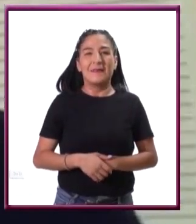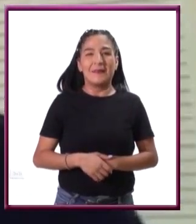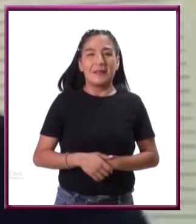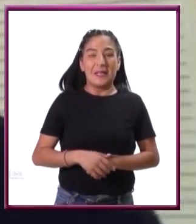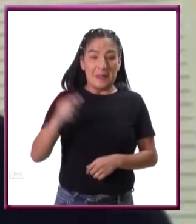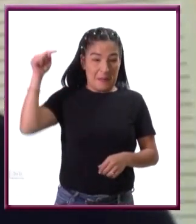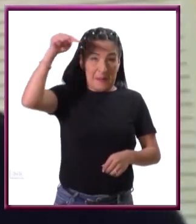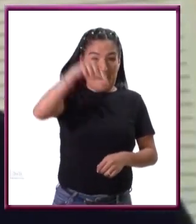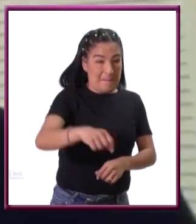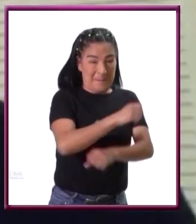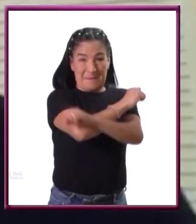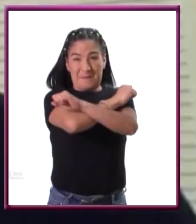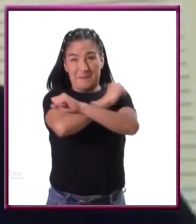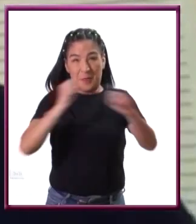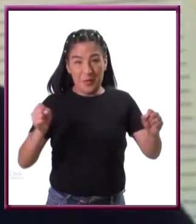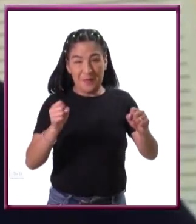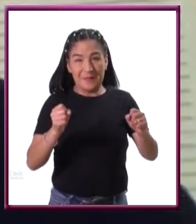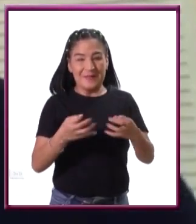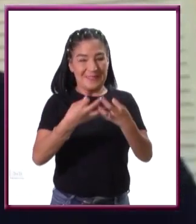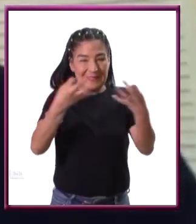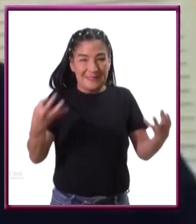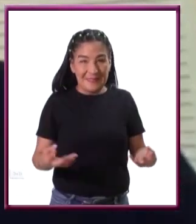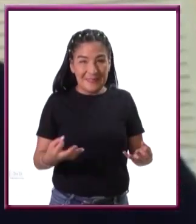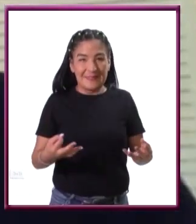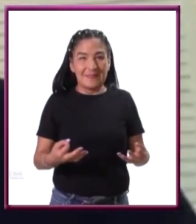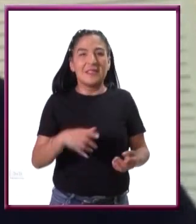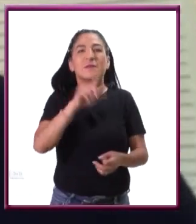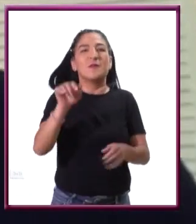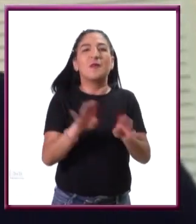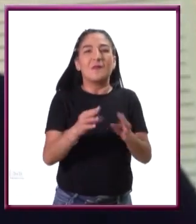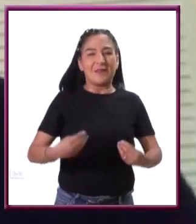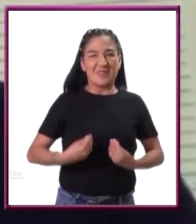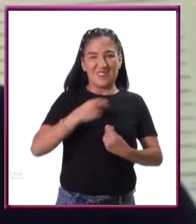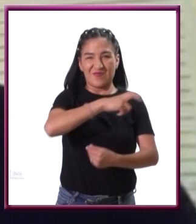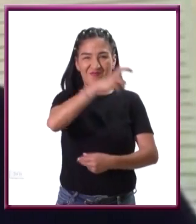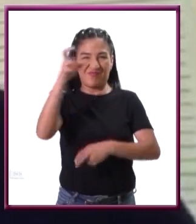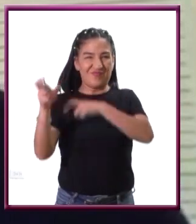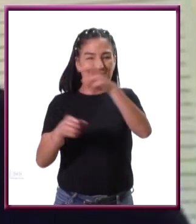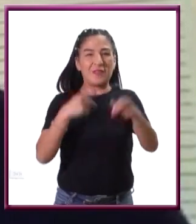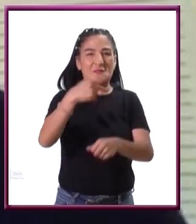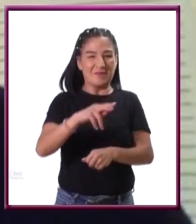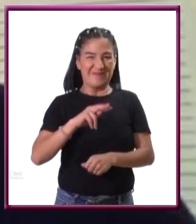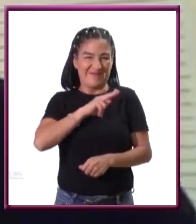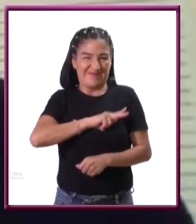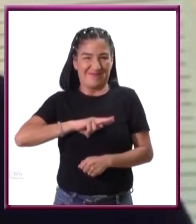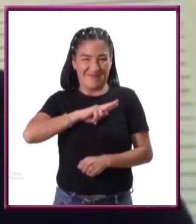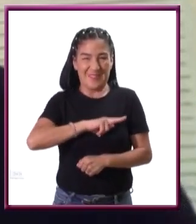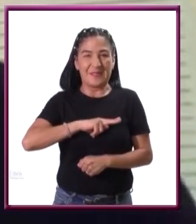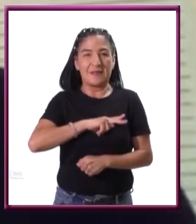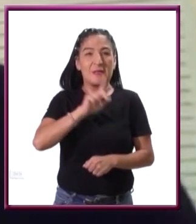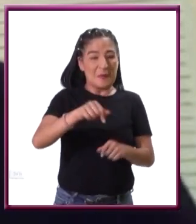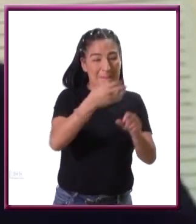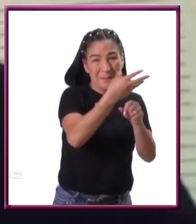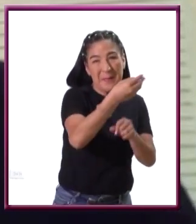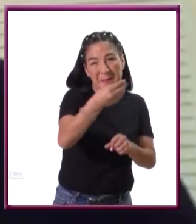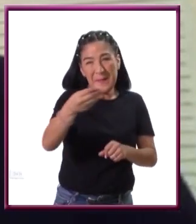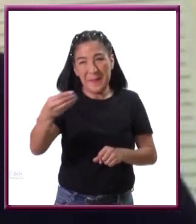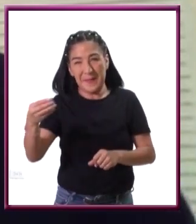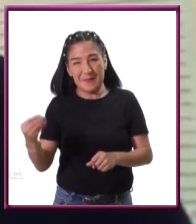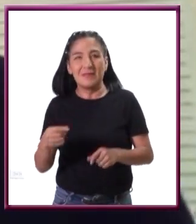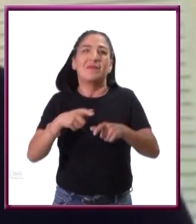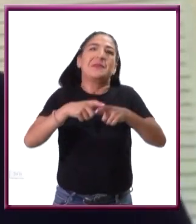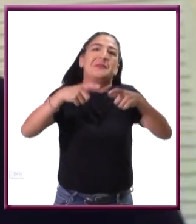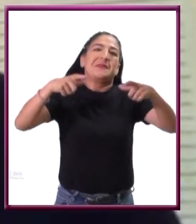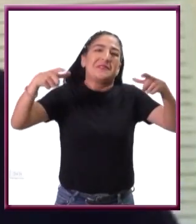Tierra y resulta que vienen ahí unas formas de vida extraterrestre bacterianas y empiezan a reproducirse de manera exponencial.